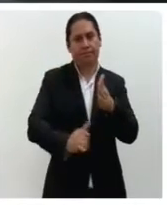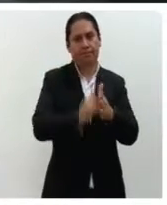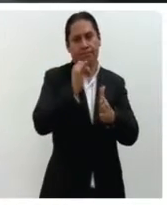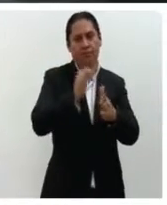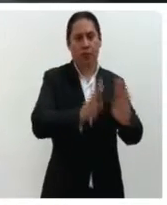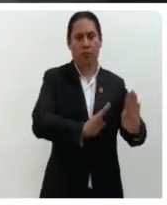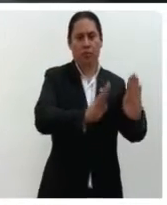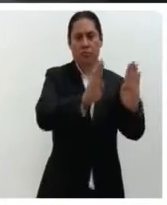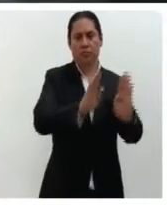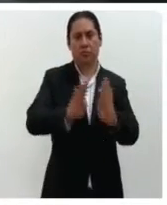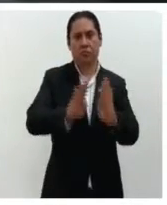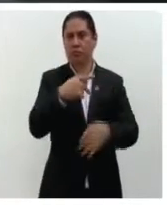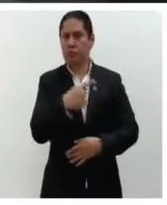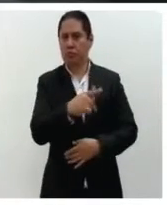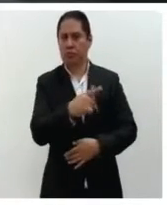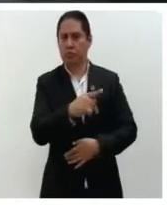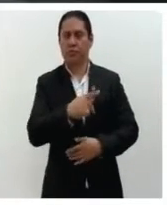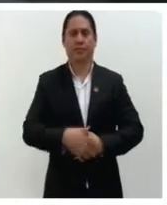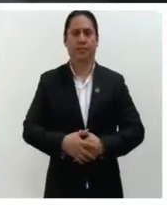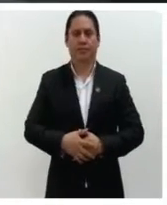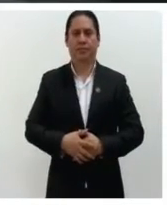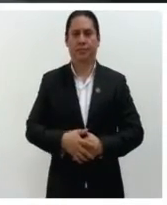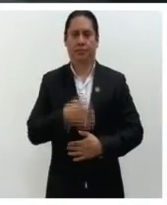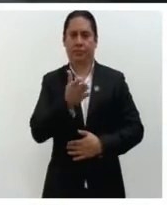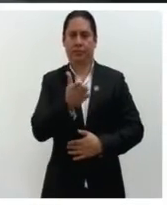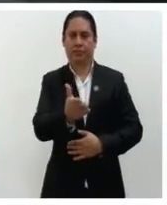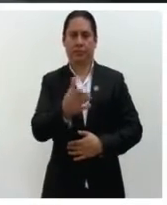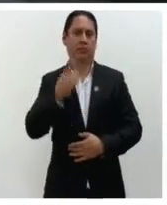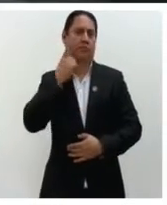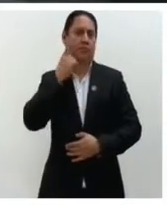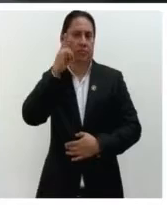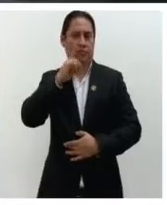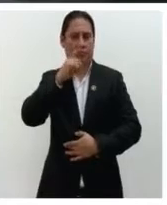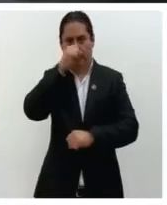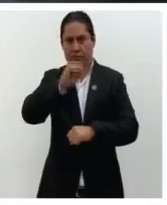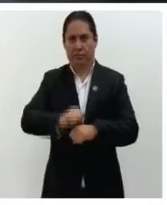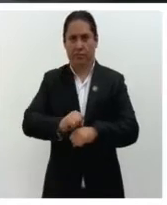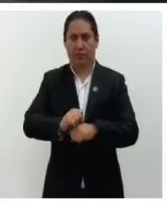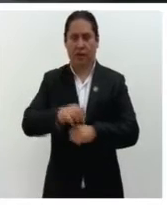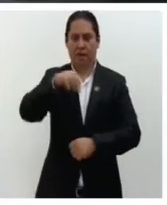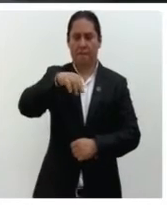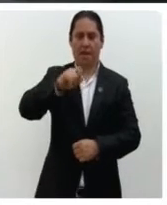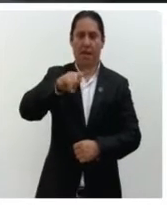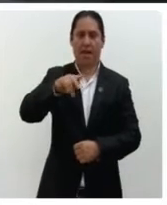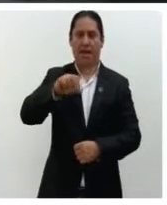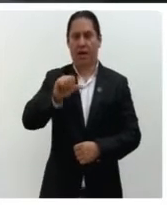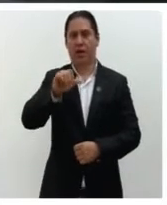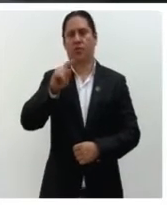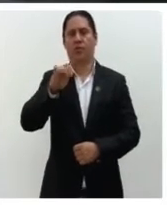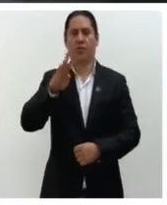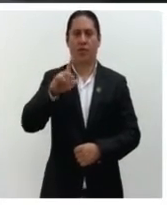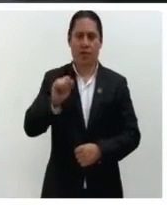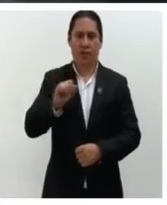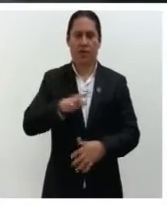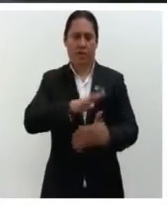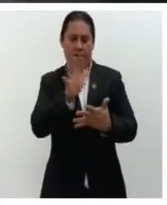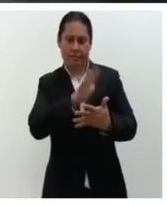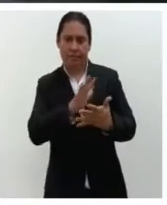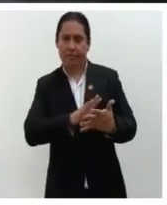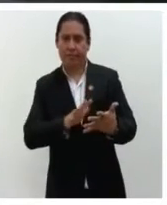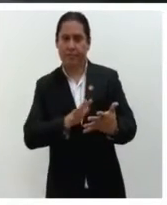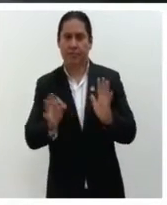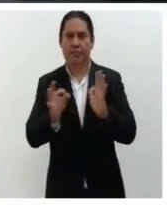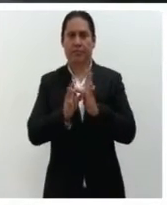construcción de sus instalaciones. Por lo que solicito a la diputada secretaria María Obdulia Melchún López de